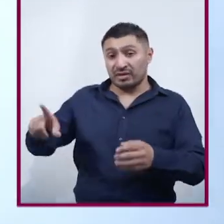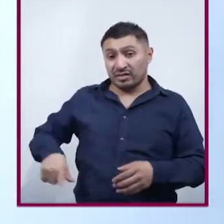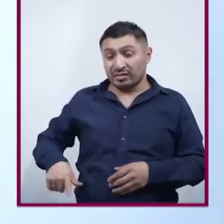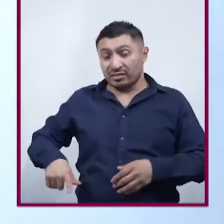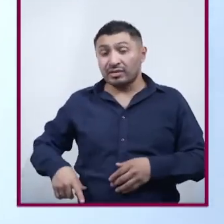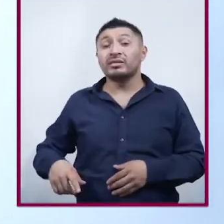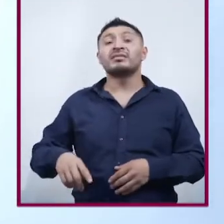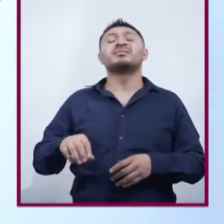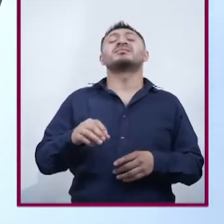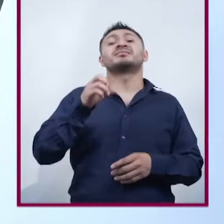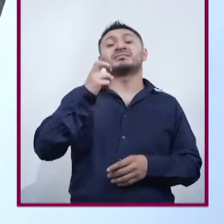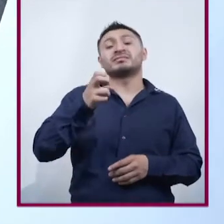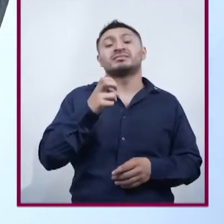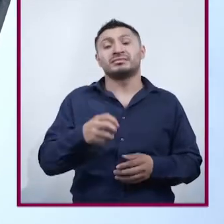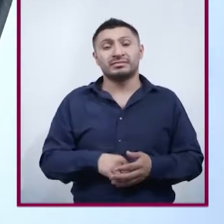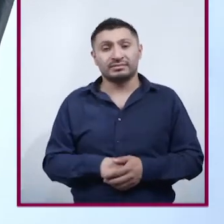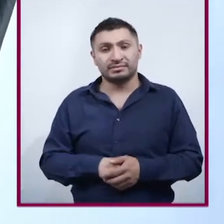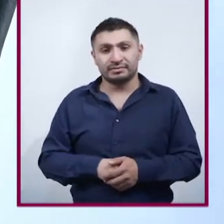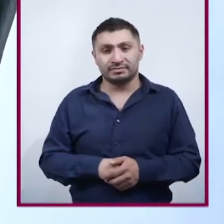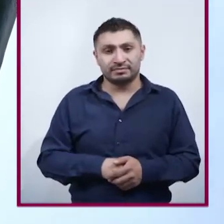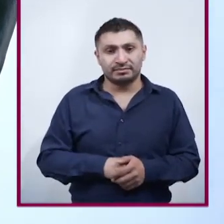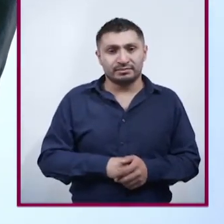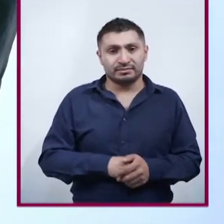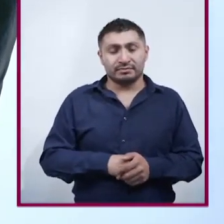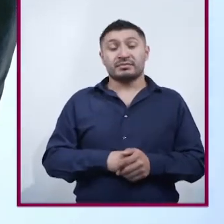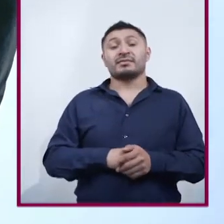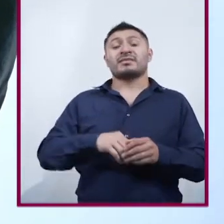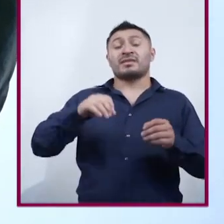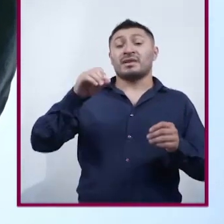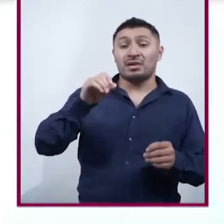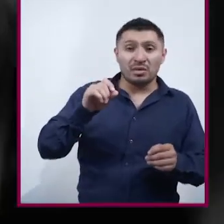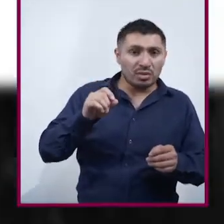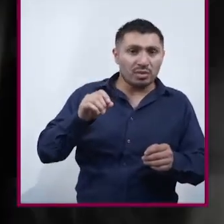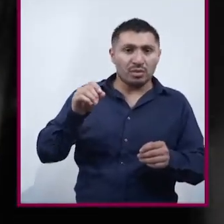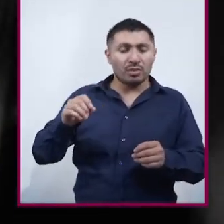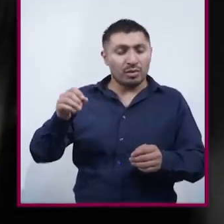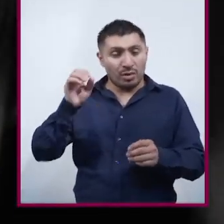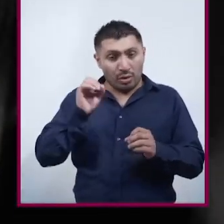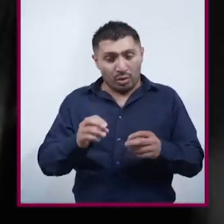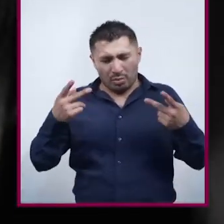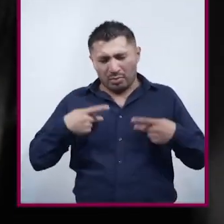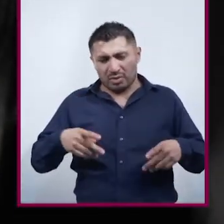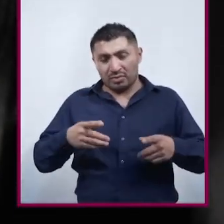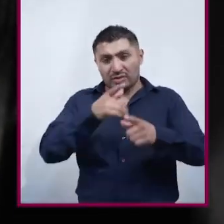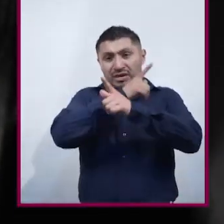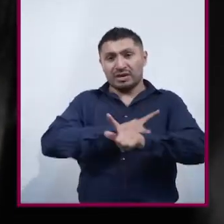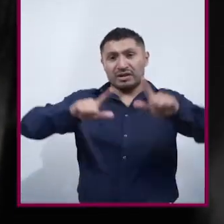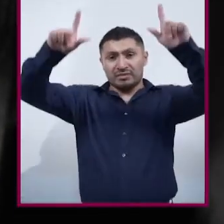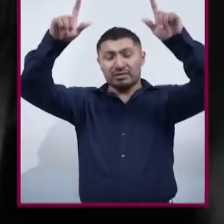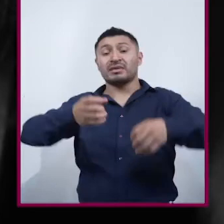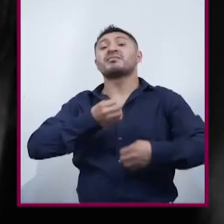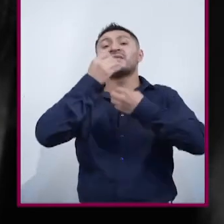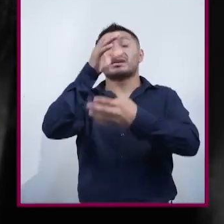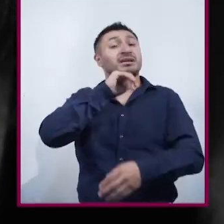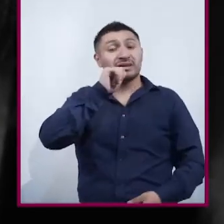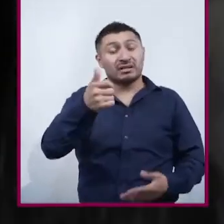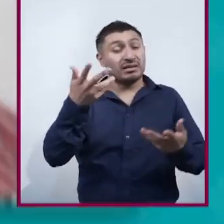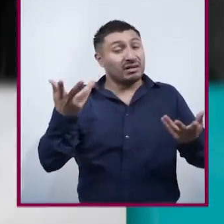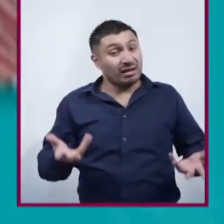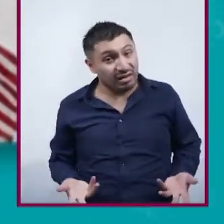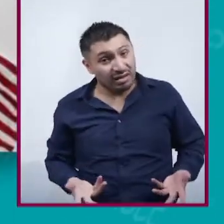¿Un organismo de un país con un régimen totalitario, con monarquía establecida, o uno donde la libertad de expresión no está